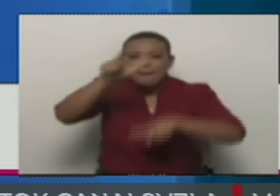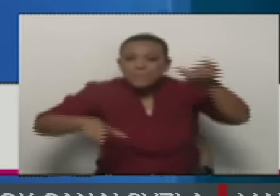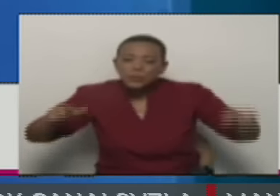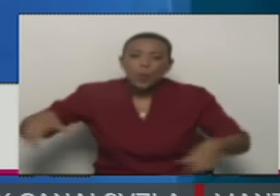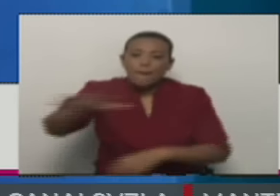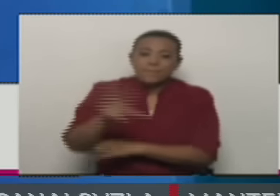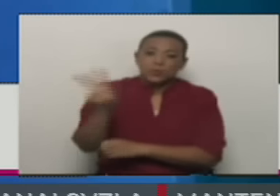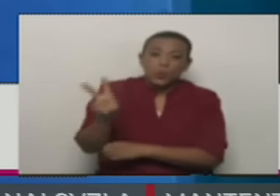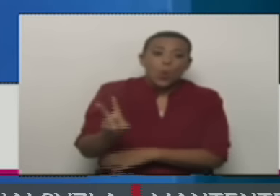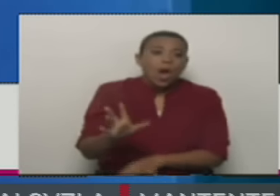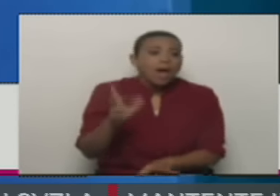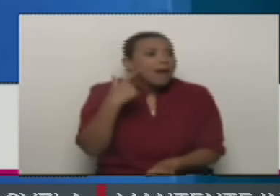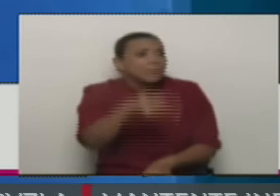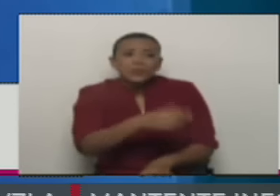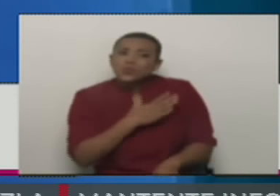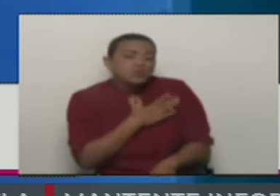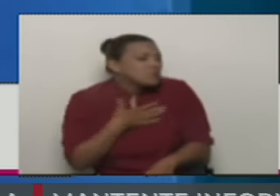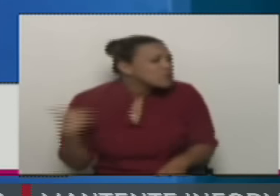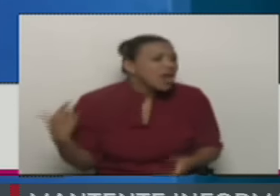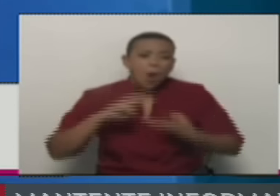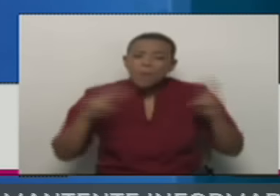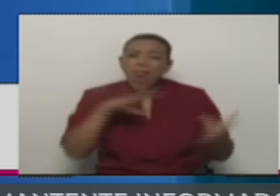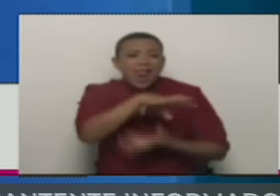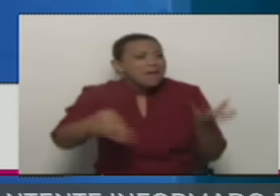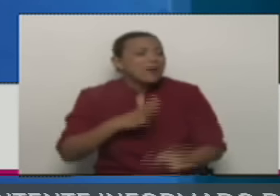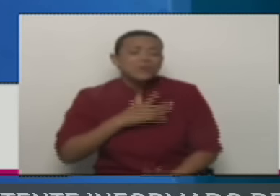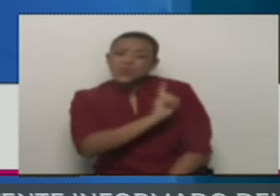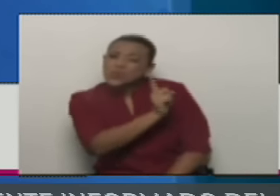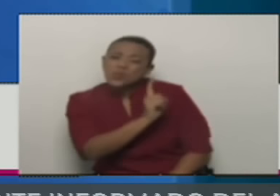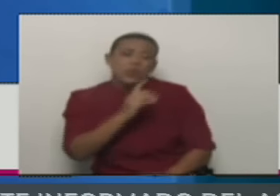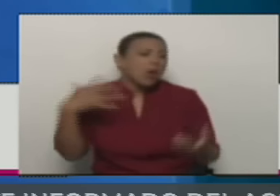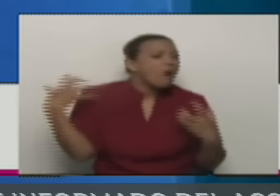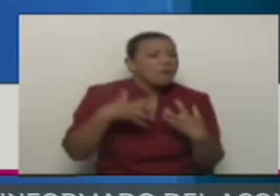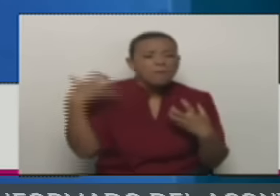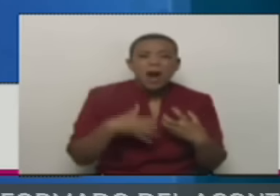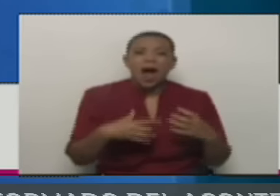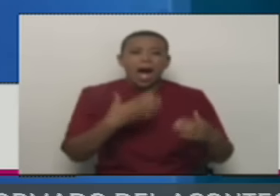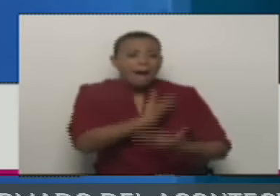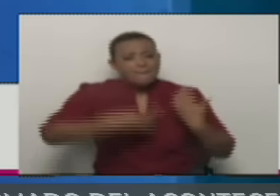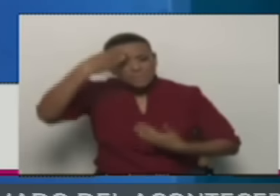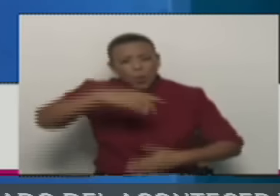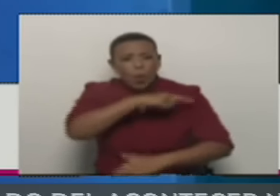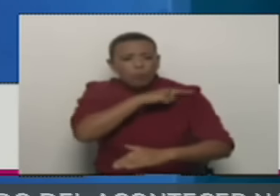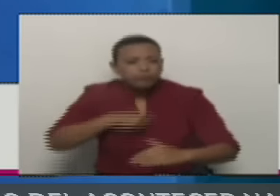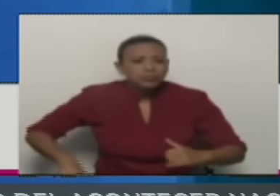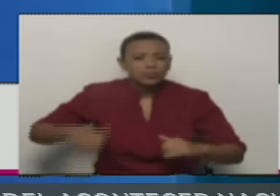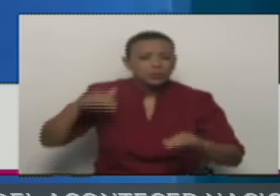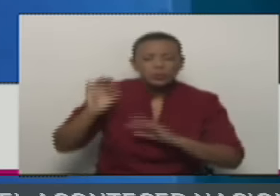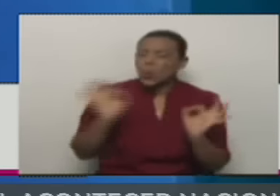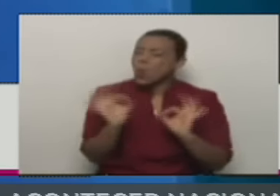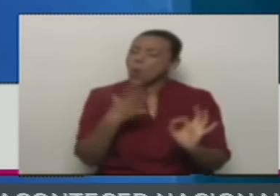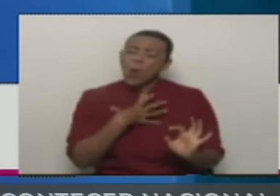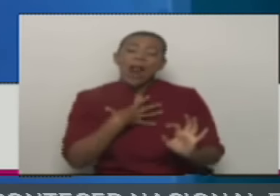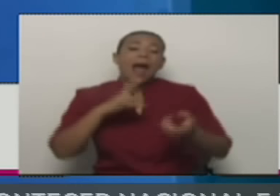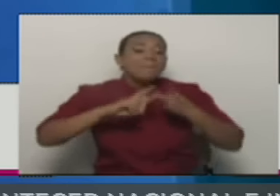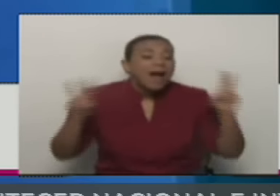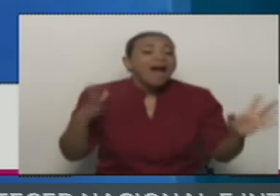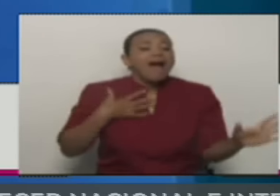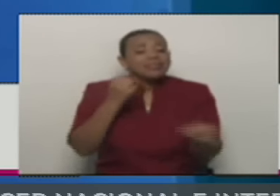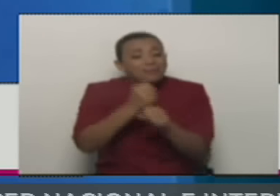gente no quiere violencia, la gente no quiere amenazas externas, la gente no quiere sanciones, la gente quiere